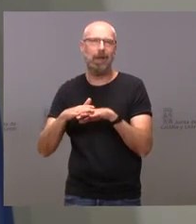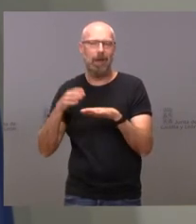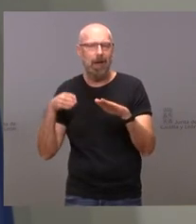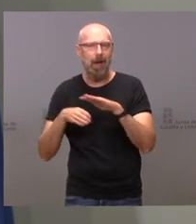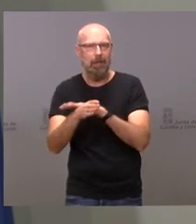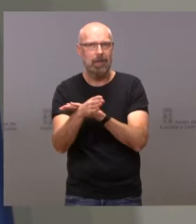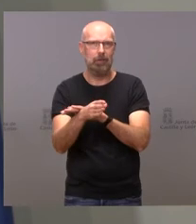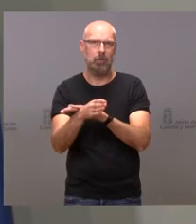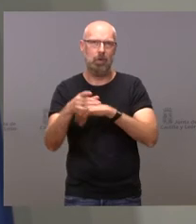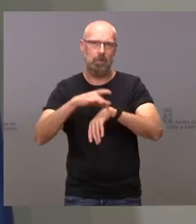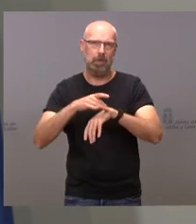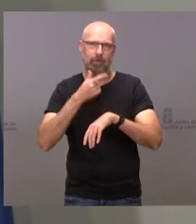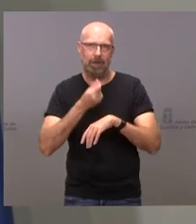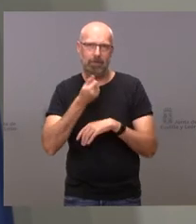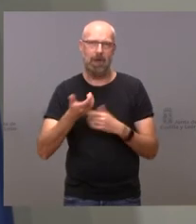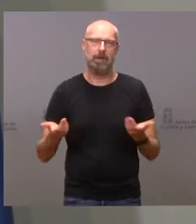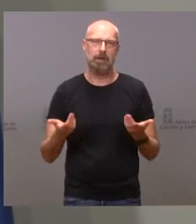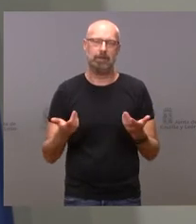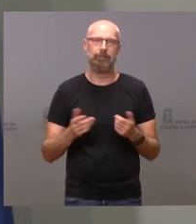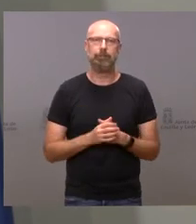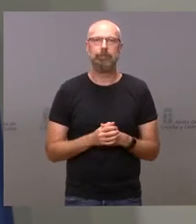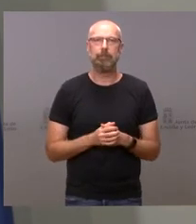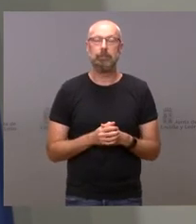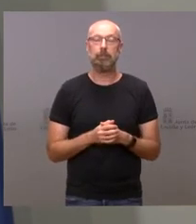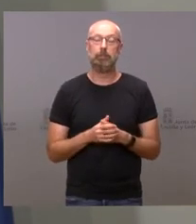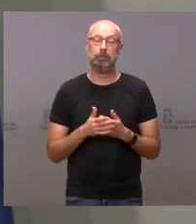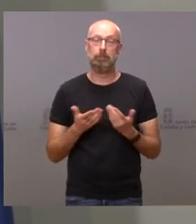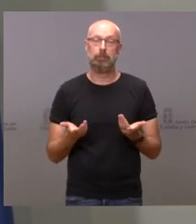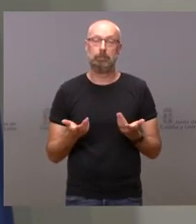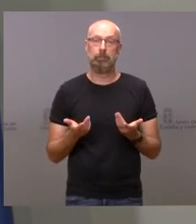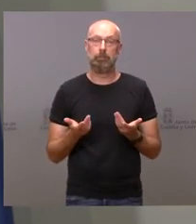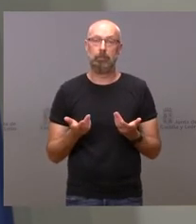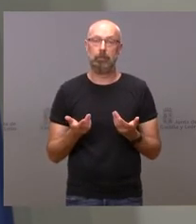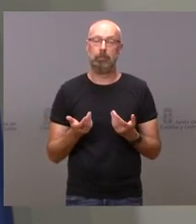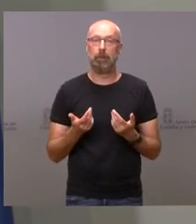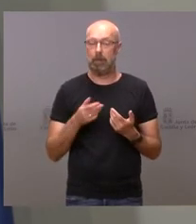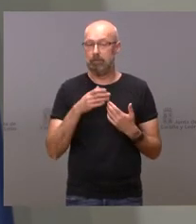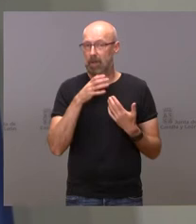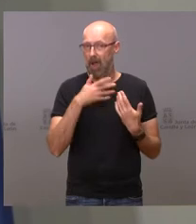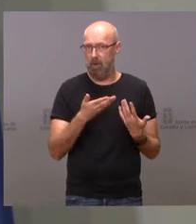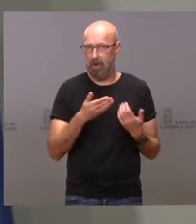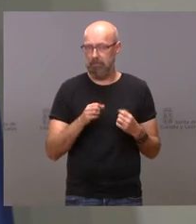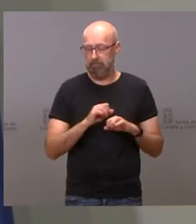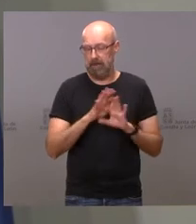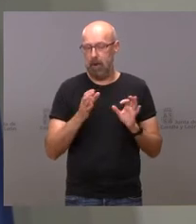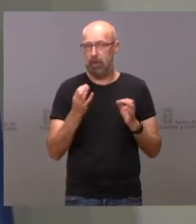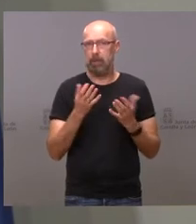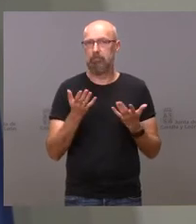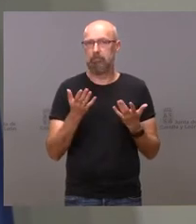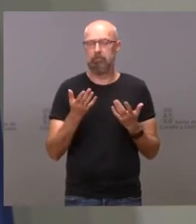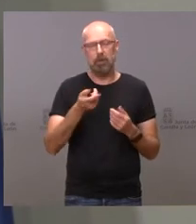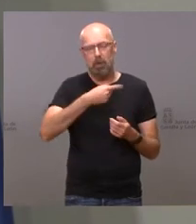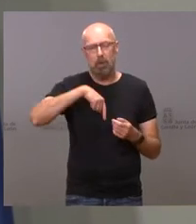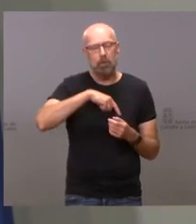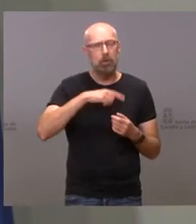la prestación sanitaria. Pero en principio ha de quedar bien claro que nosotros vamos a